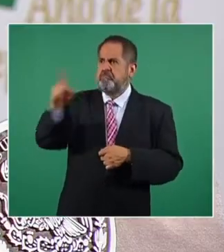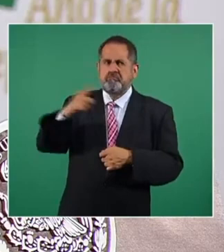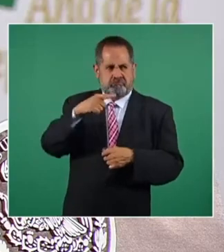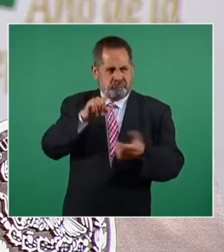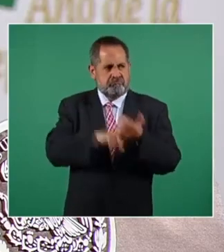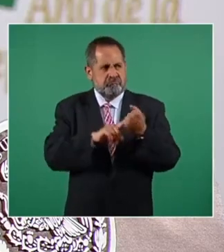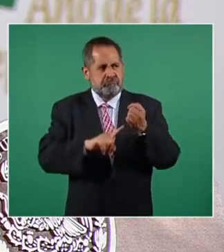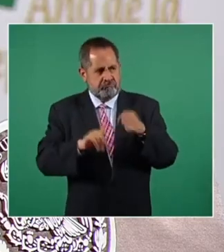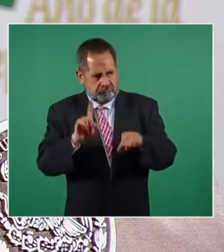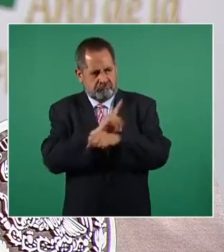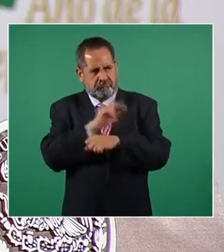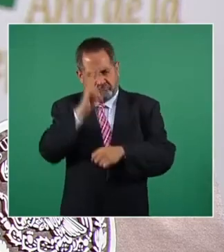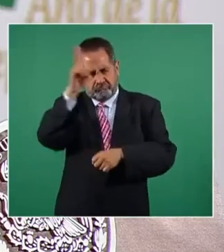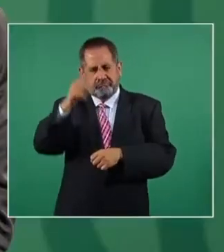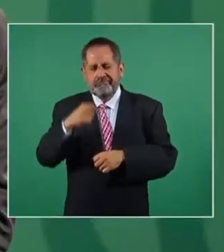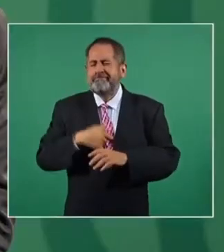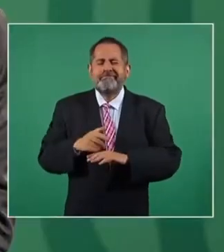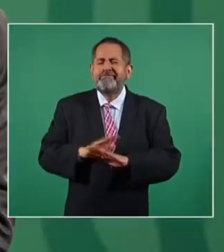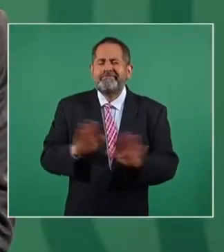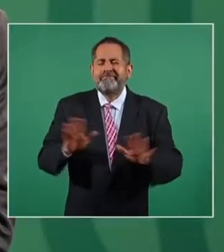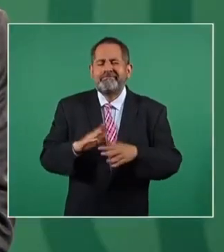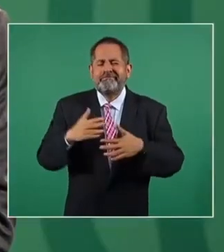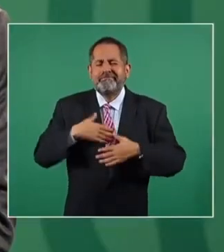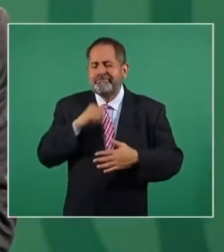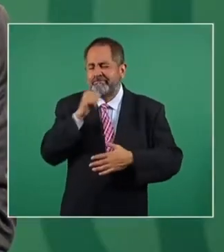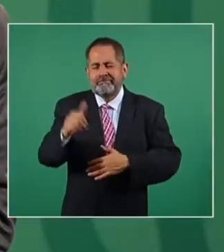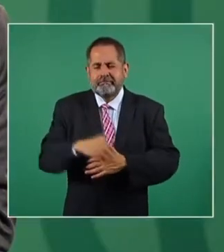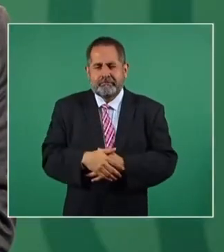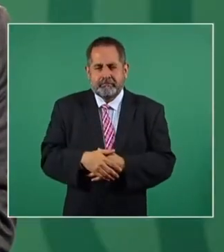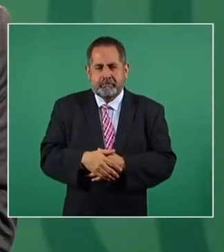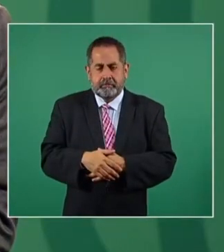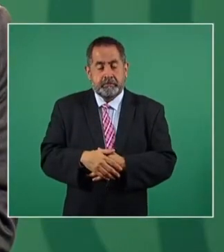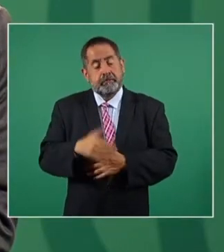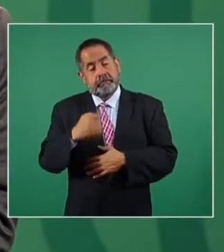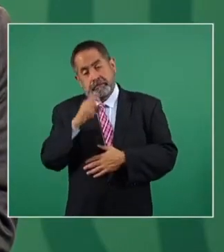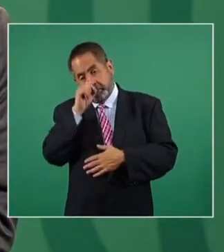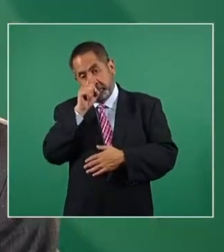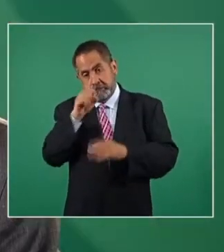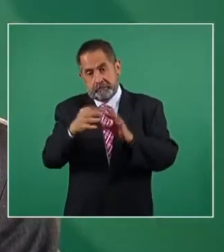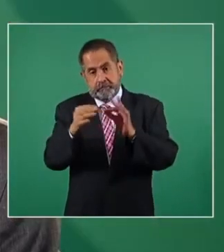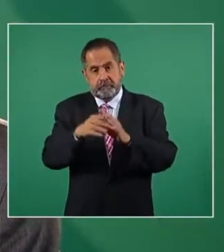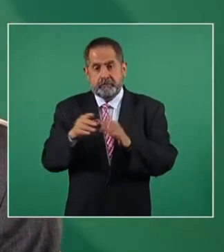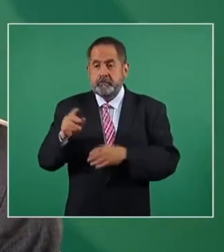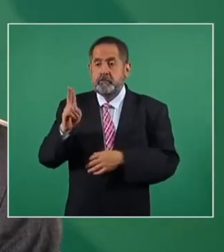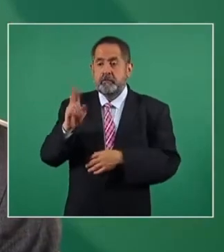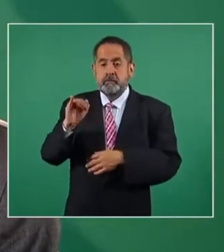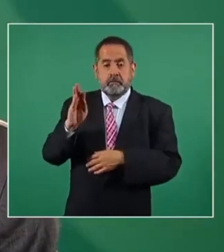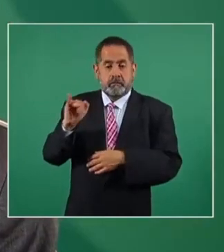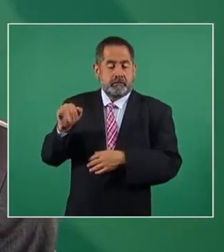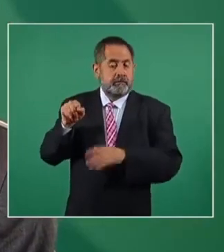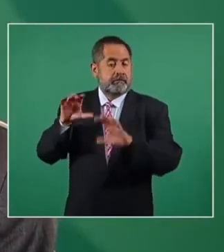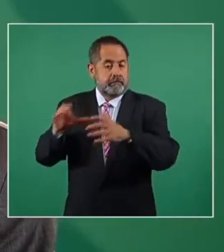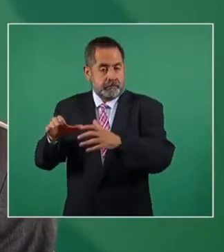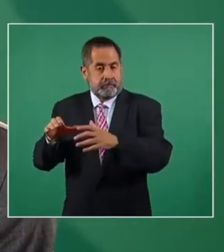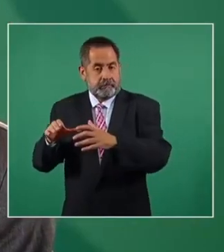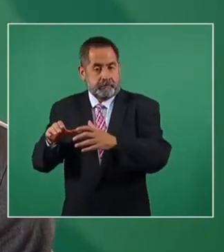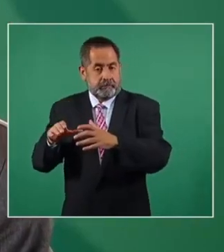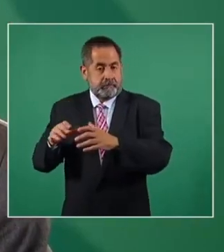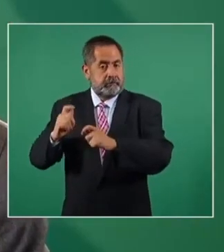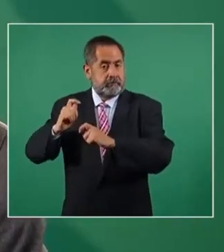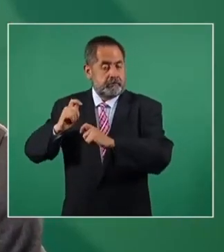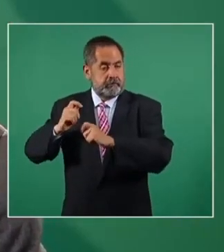denuncia. Respecto al tema, debo decir también que en la Unidad de Inteligencia Financiera, cuando se